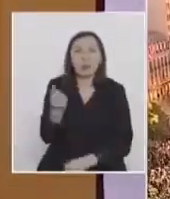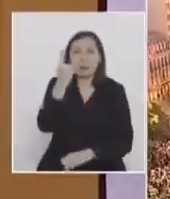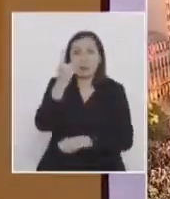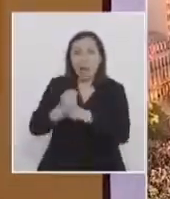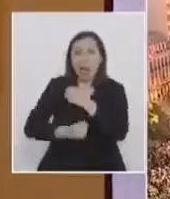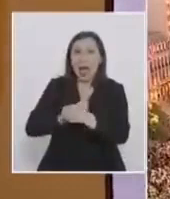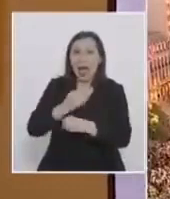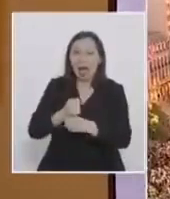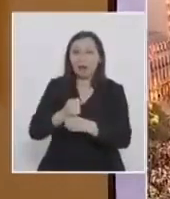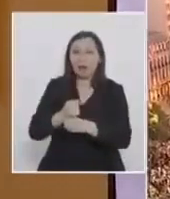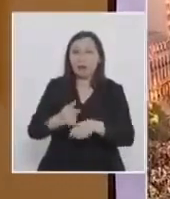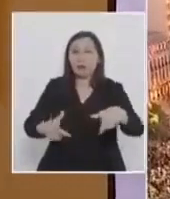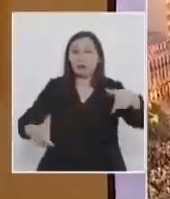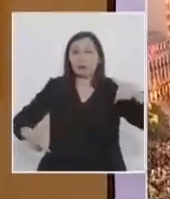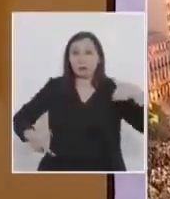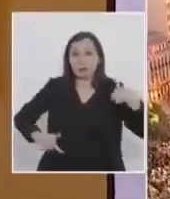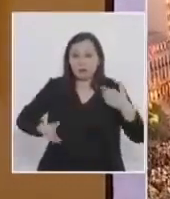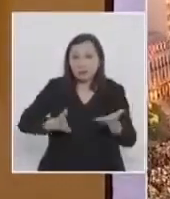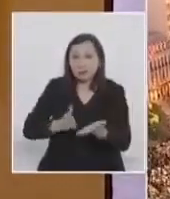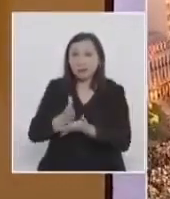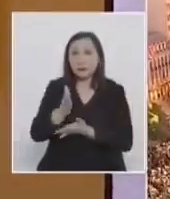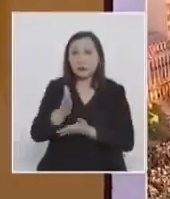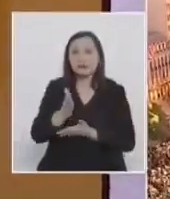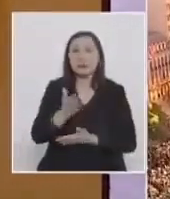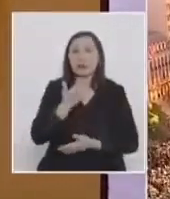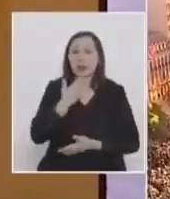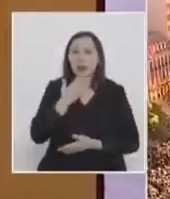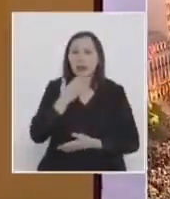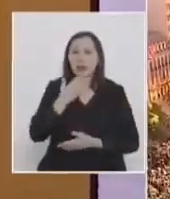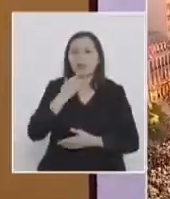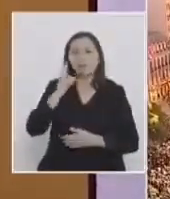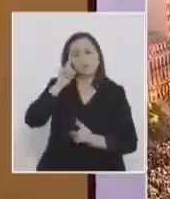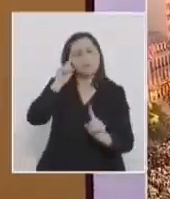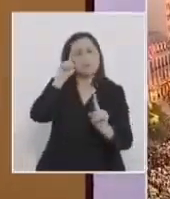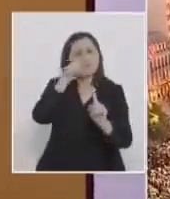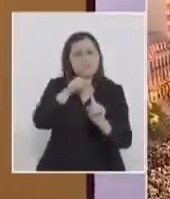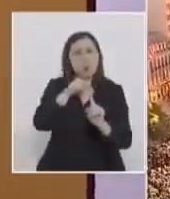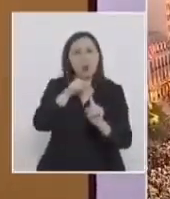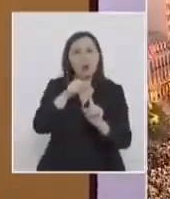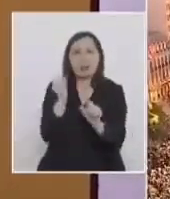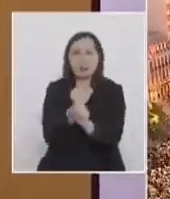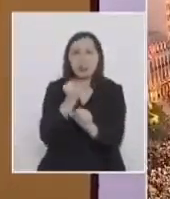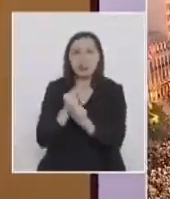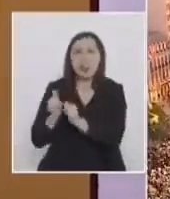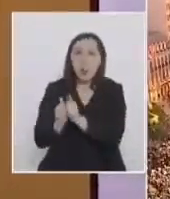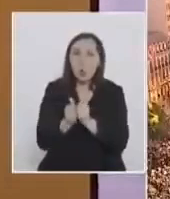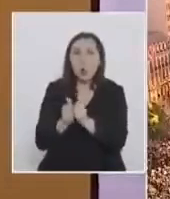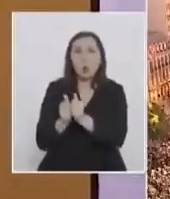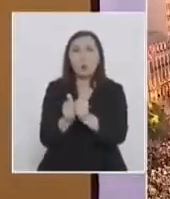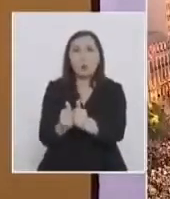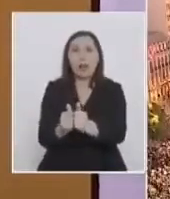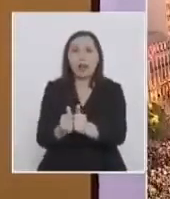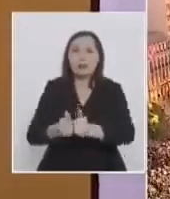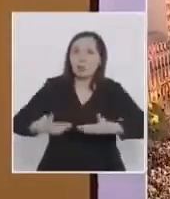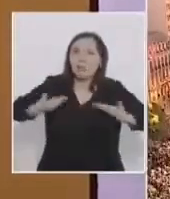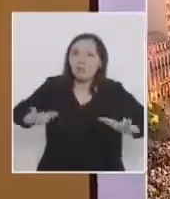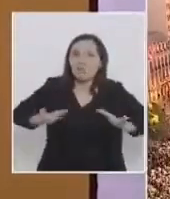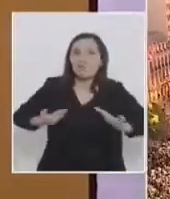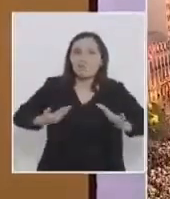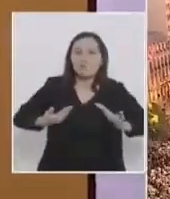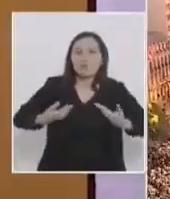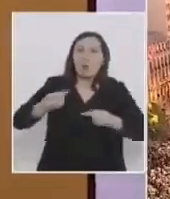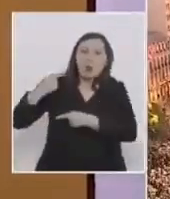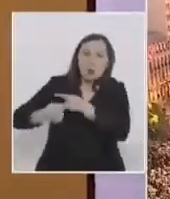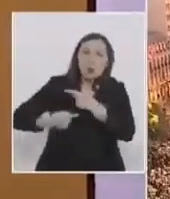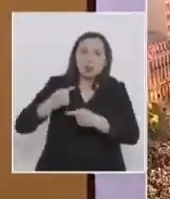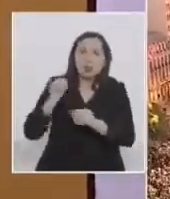año de gobierno, también nos hemos impuesto como tarea acompañar de manera entusiasta nuestro